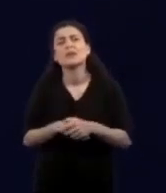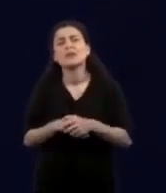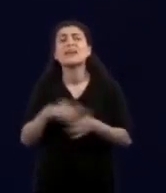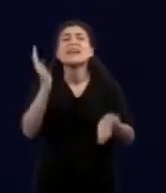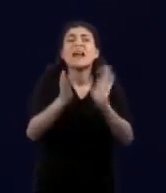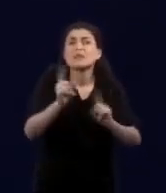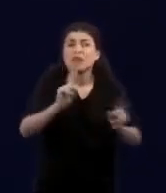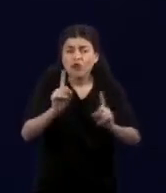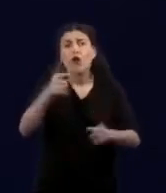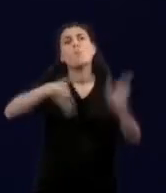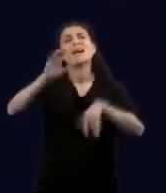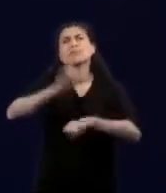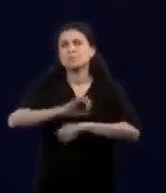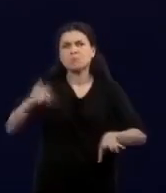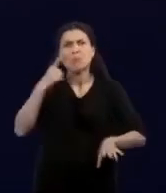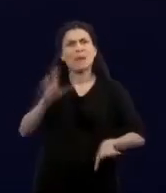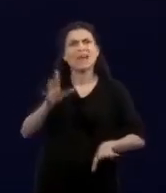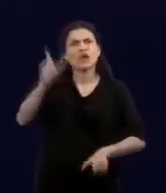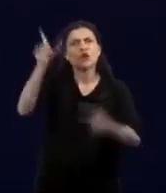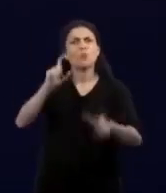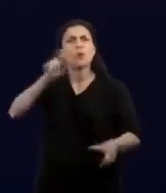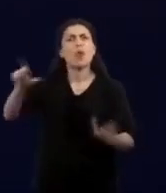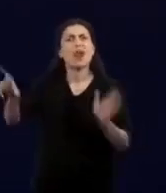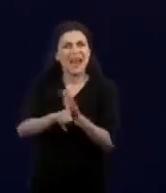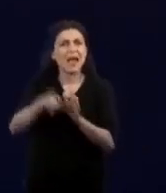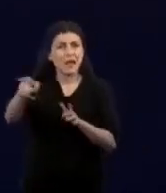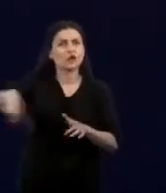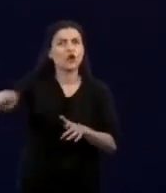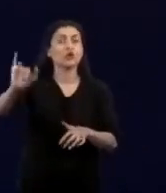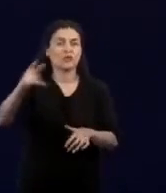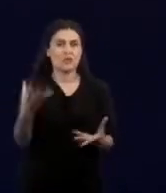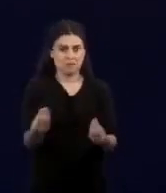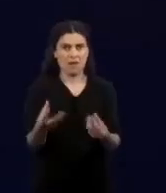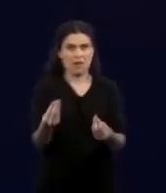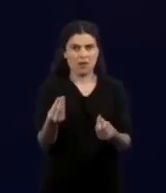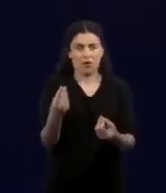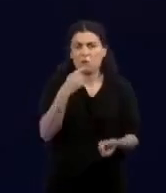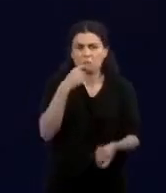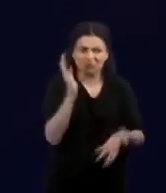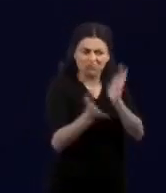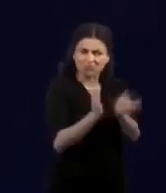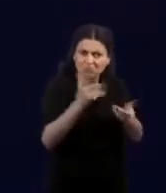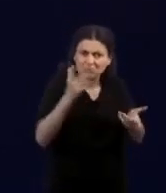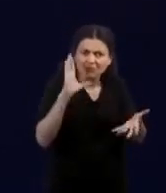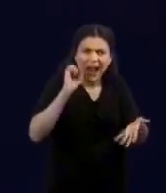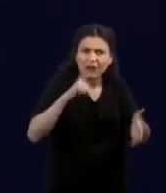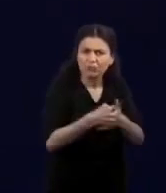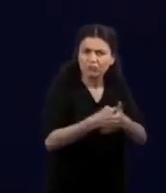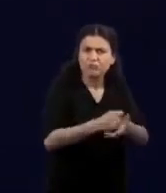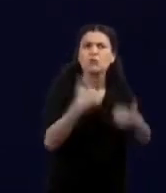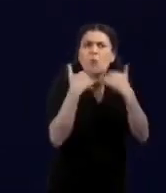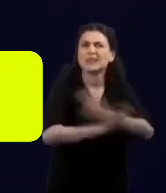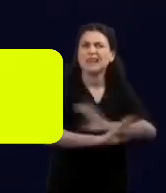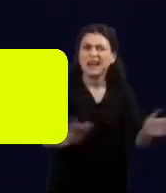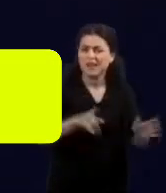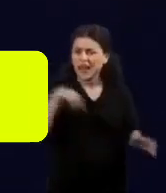incumplen la ley. A eso hay que tenerles miedo, nada más. Y aparte porque, por supuesto, que se cumple con la ley y se cumple con todo lo que hay que